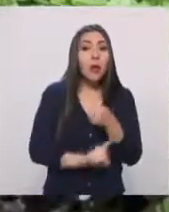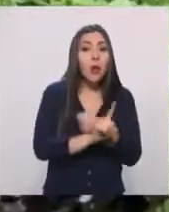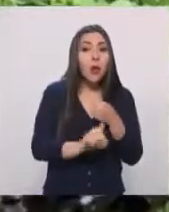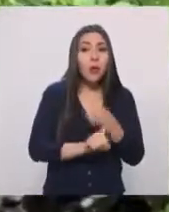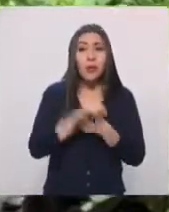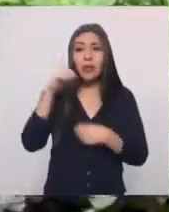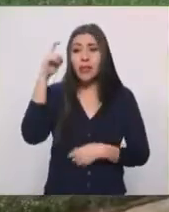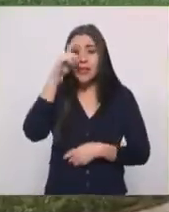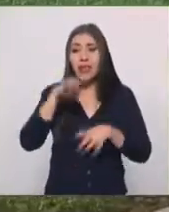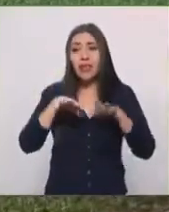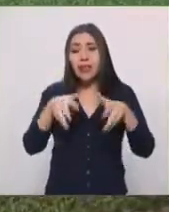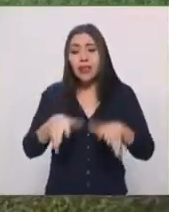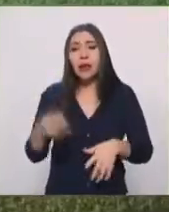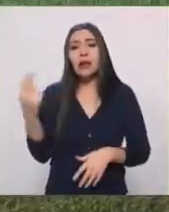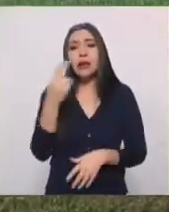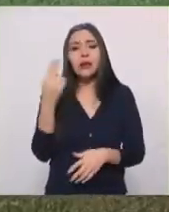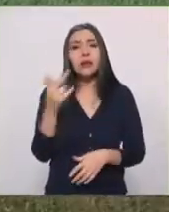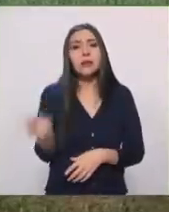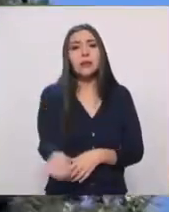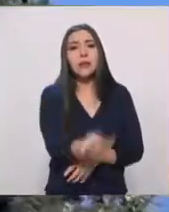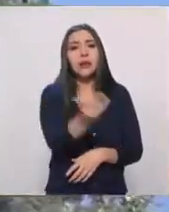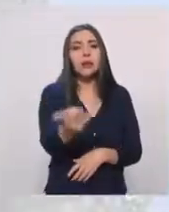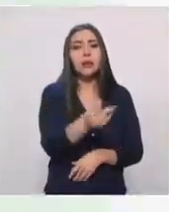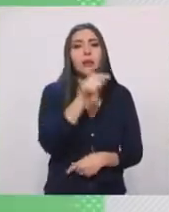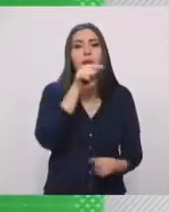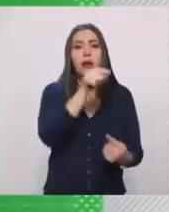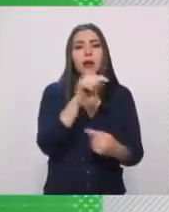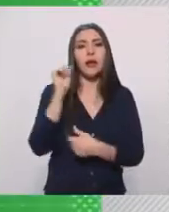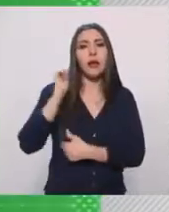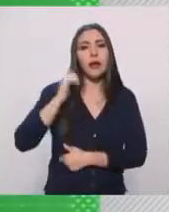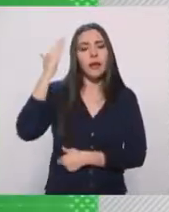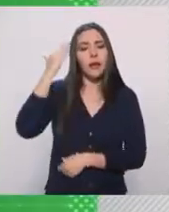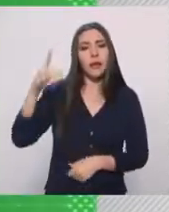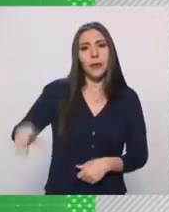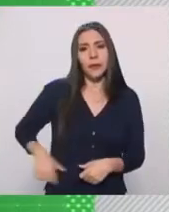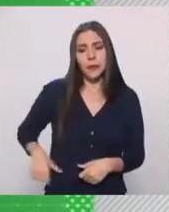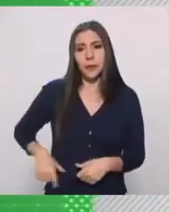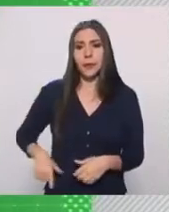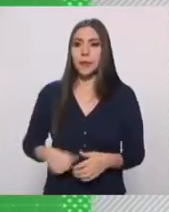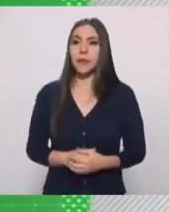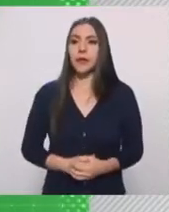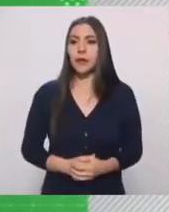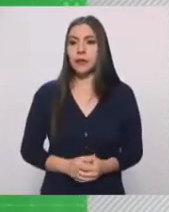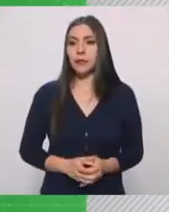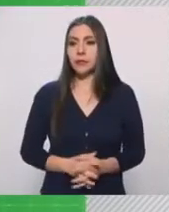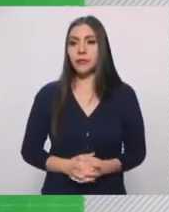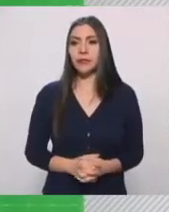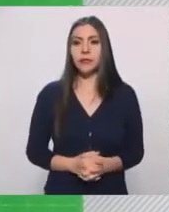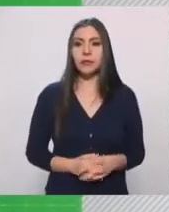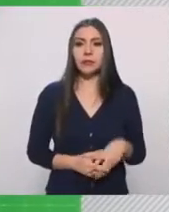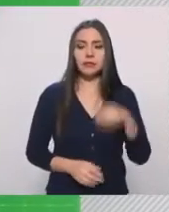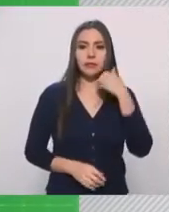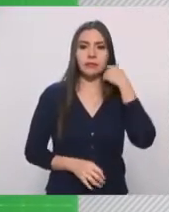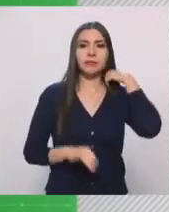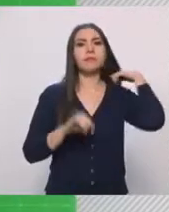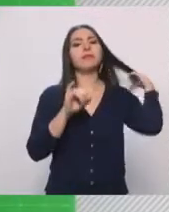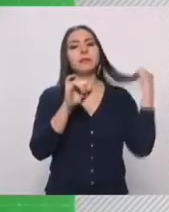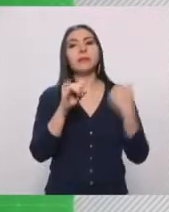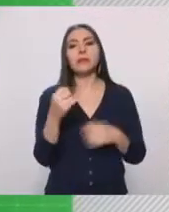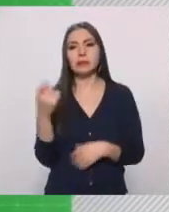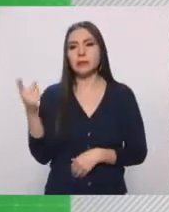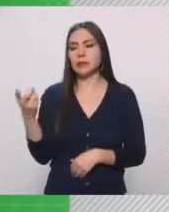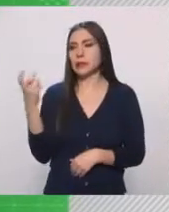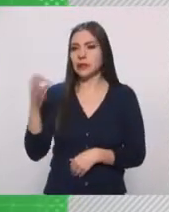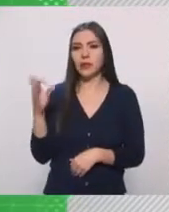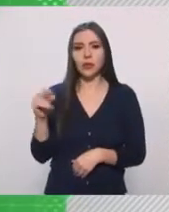las autoridades. Sí, adelante. Nada, justamente reforzando eso que está diciendo, me parece que evidentemente no tenemos que hacer esto de talar los árboles,